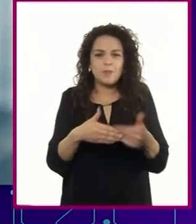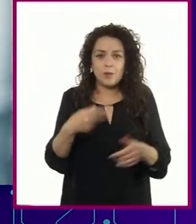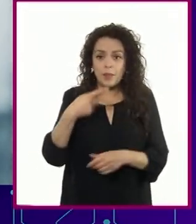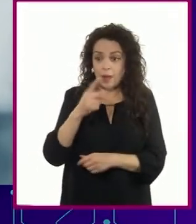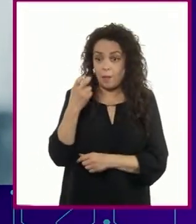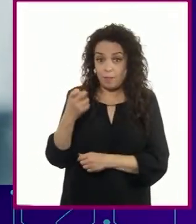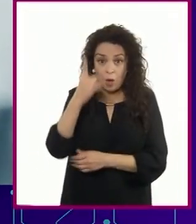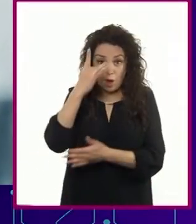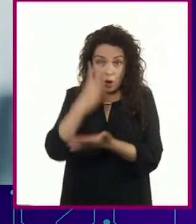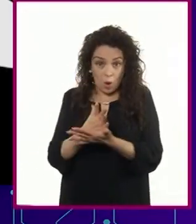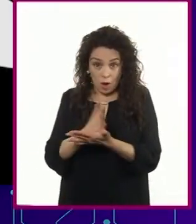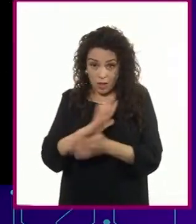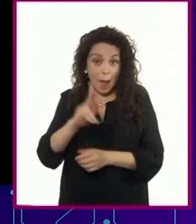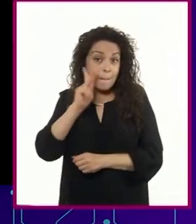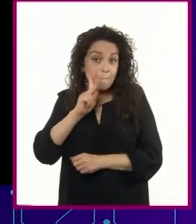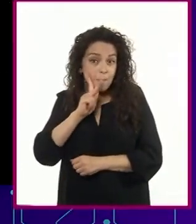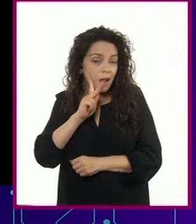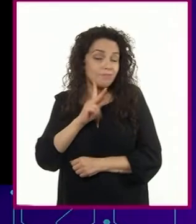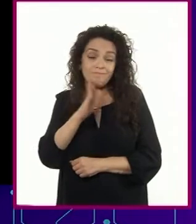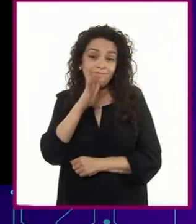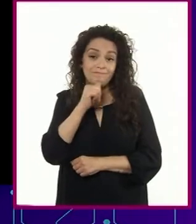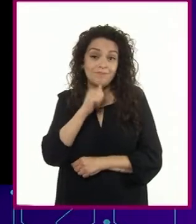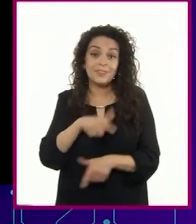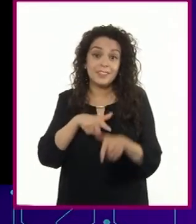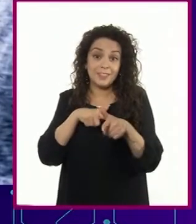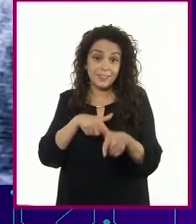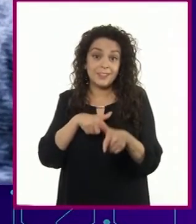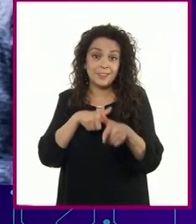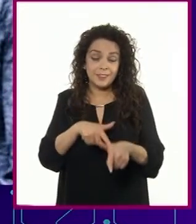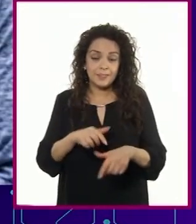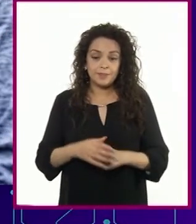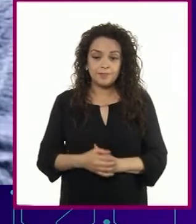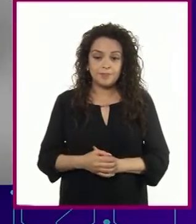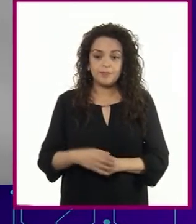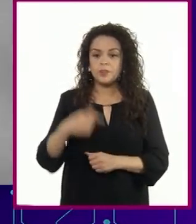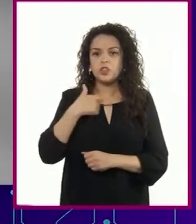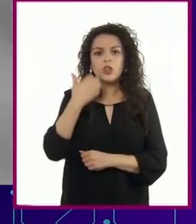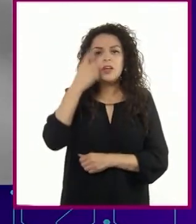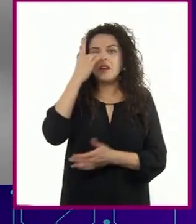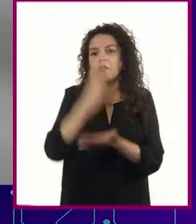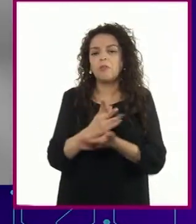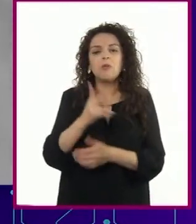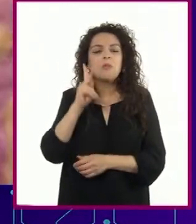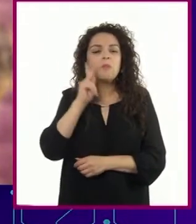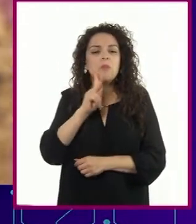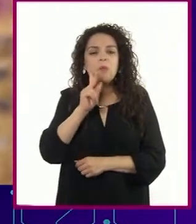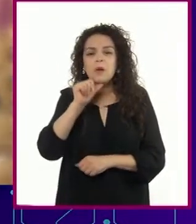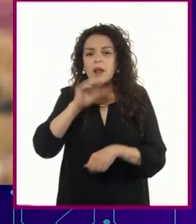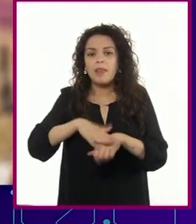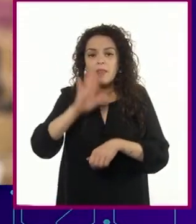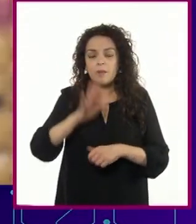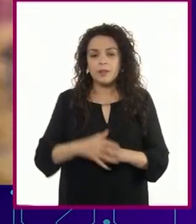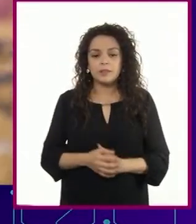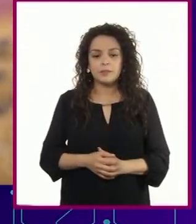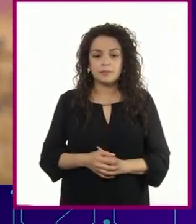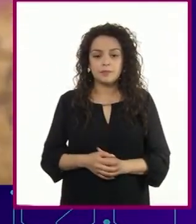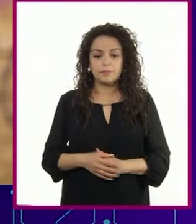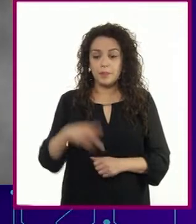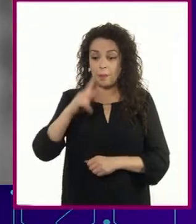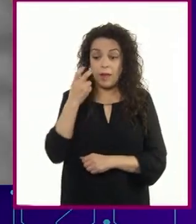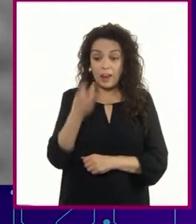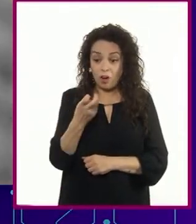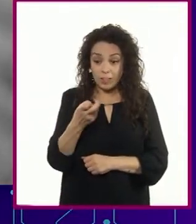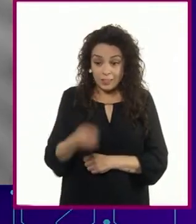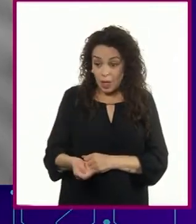probarla solo una vez. Al principio no quería ser adicto, solo quería probarla. Aquí el problema es que no puedes probarla una